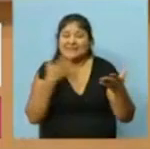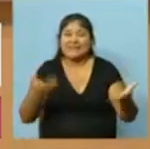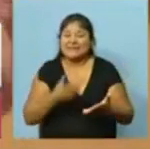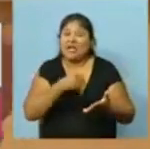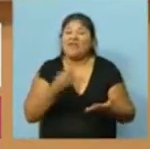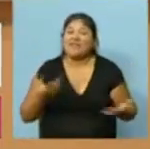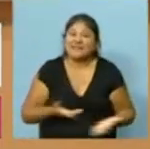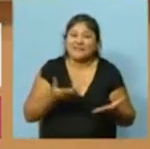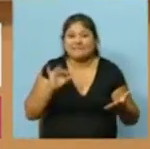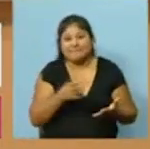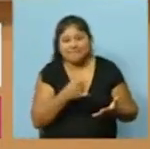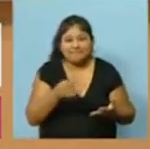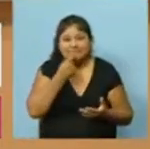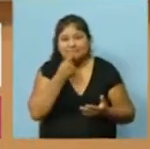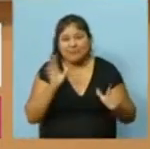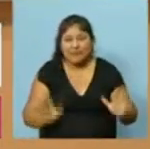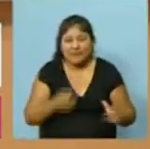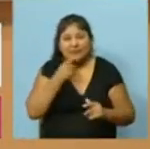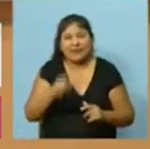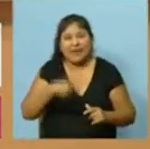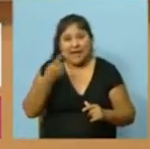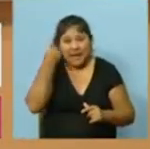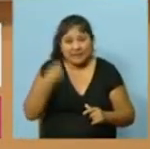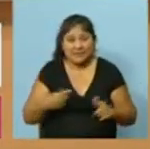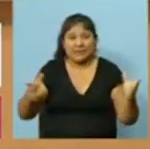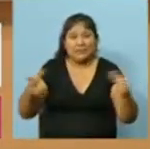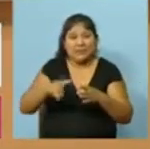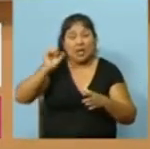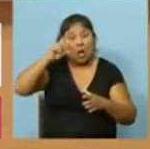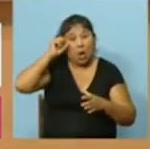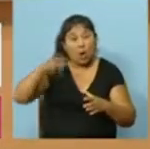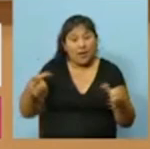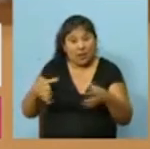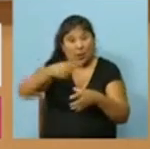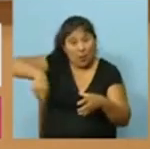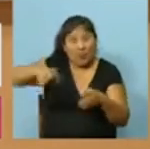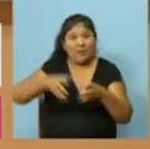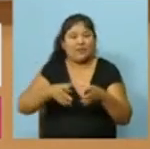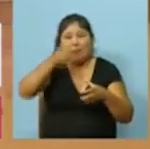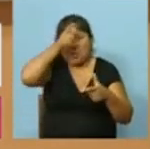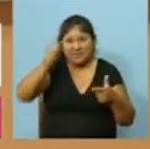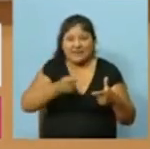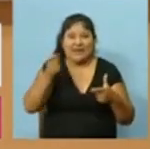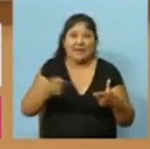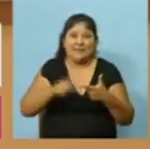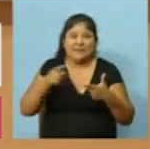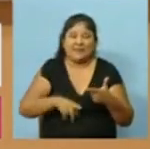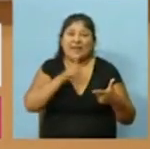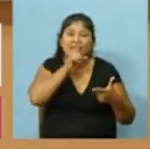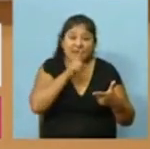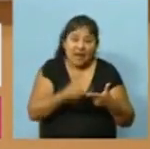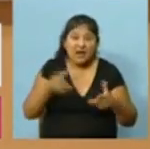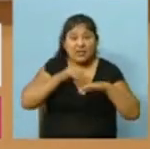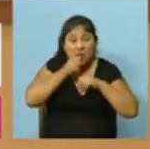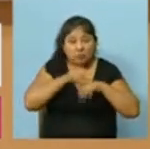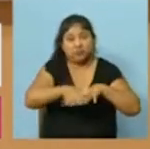coe que ya quedaba en forma permanente desde aquella primera inundación en tilcara después vino volcán y después vino doblemente aplicar